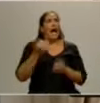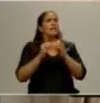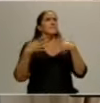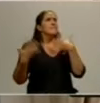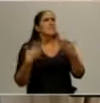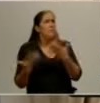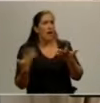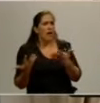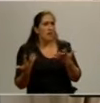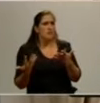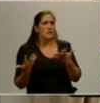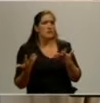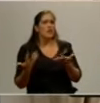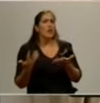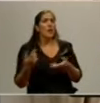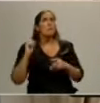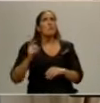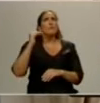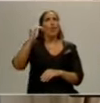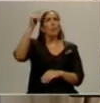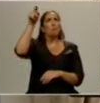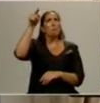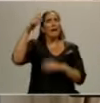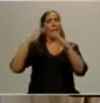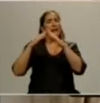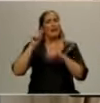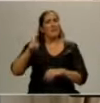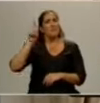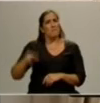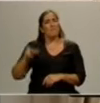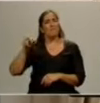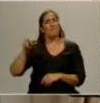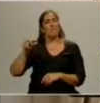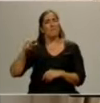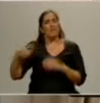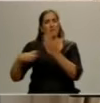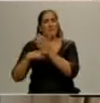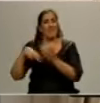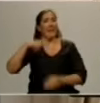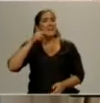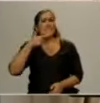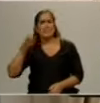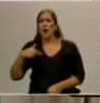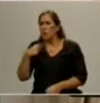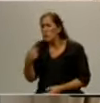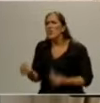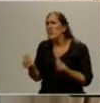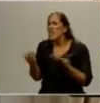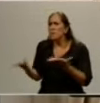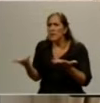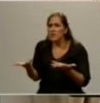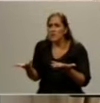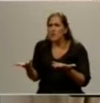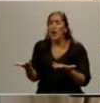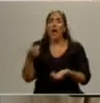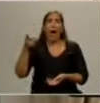un incidente en el departamento o en la casa del fiscal Lyman. ¿Cómo un incidente? ¿Qué incidente? Bueno,